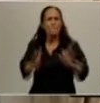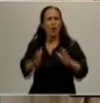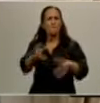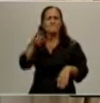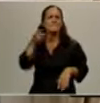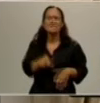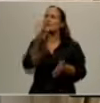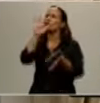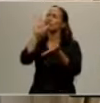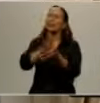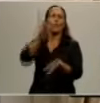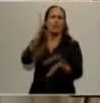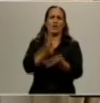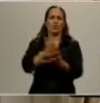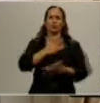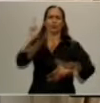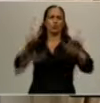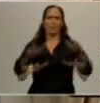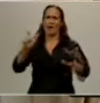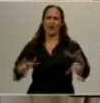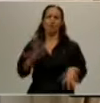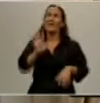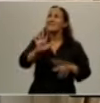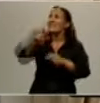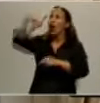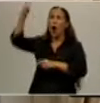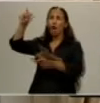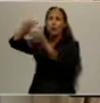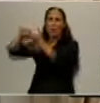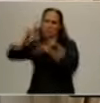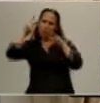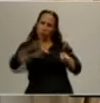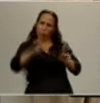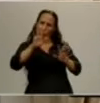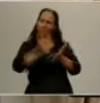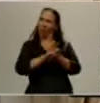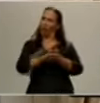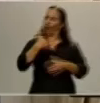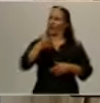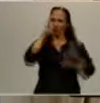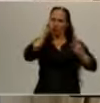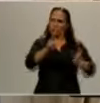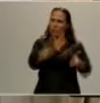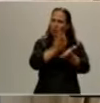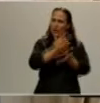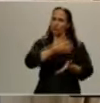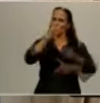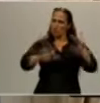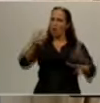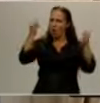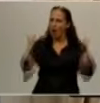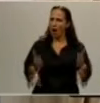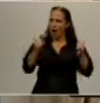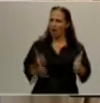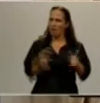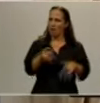con los derechos humanos. Es paradigma en el mundo en materia de respeto a los derechos humanos. Es paradigma en el mundo